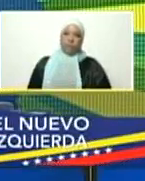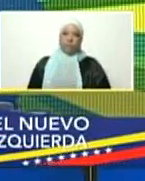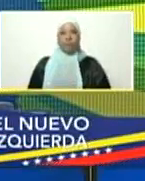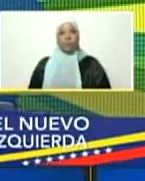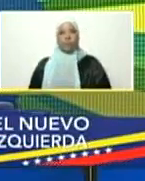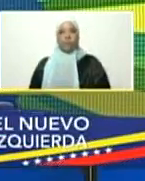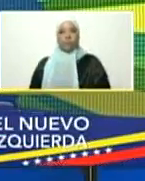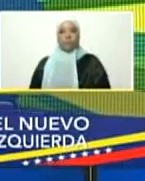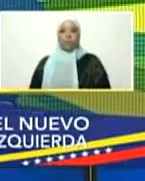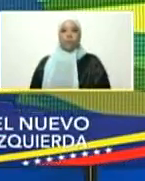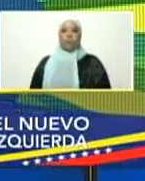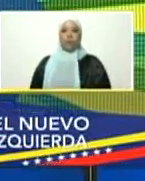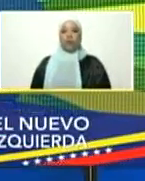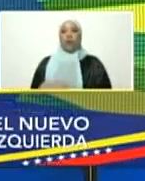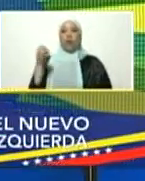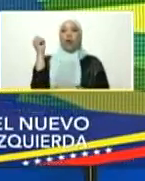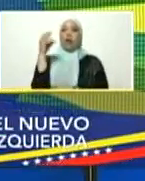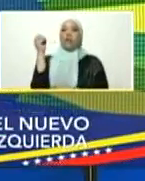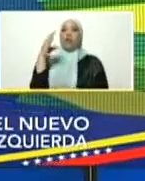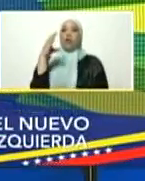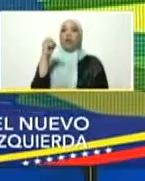En la COP27,